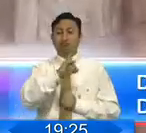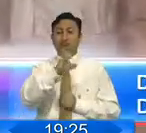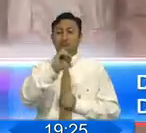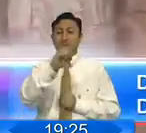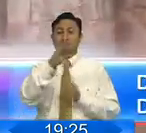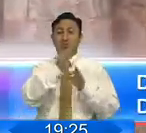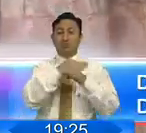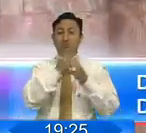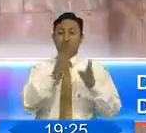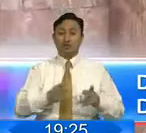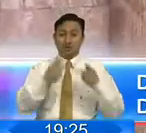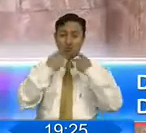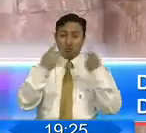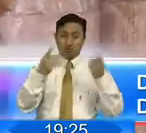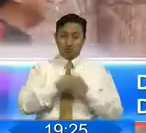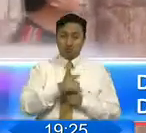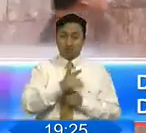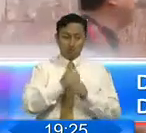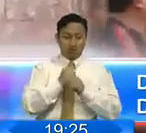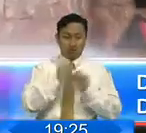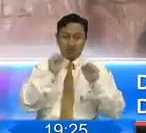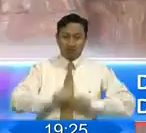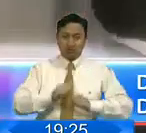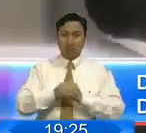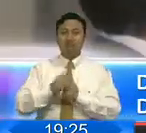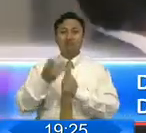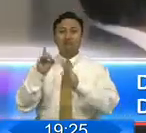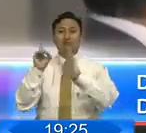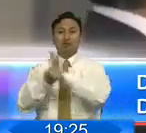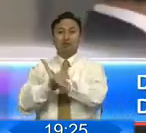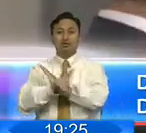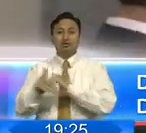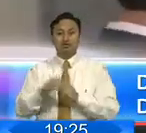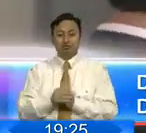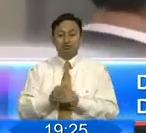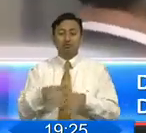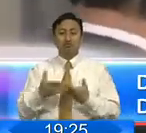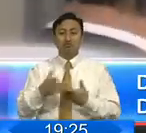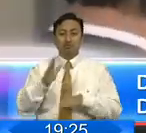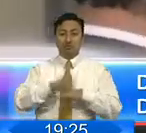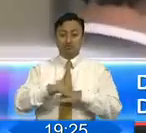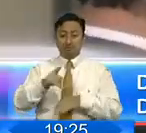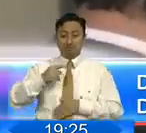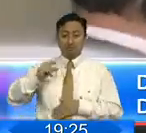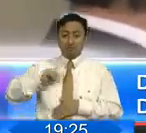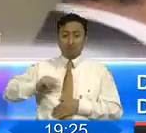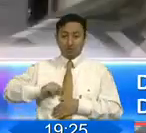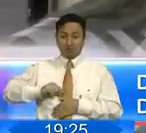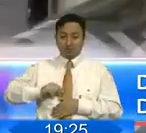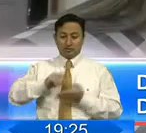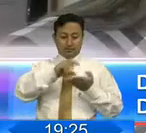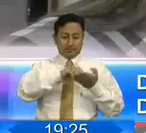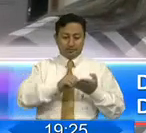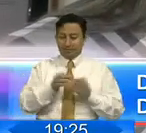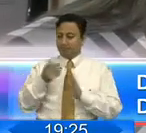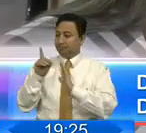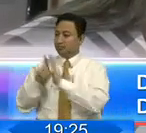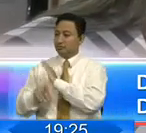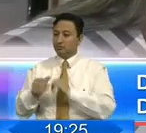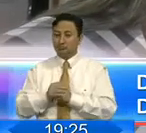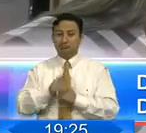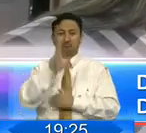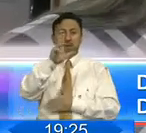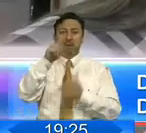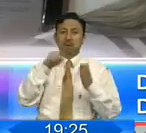funcionarios públicos de Etapa han sido obligados a realizar depósitos de dinero provenientes de sus remuneraciones cada fin de mes. Más o menos